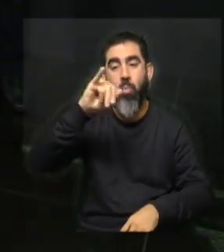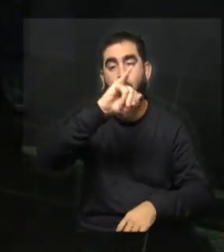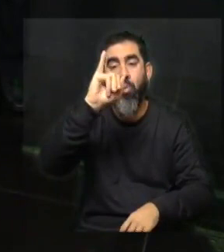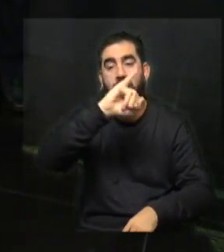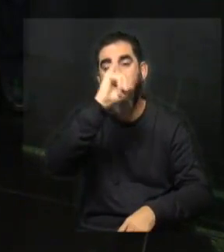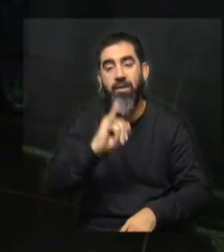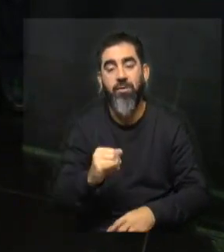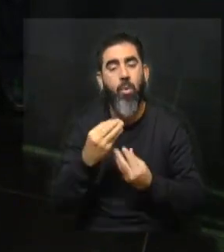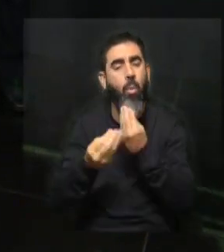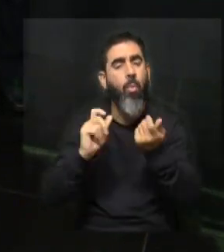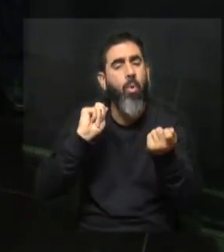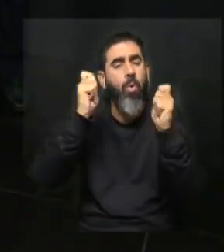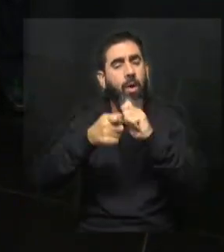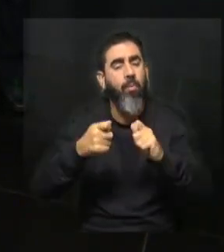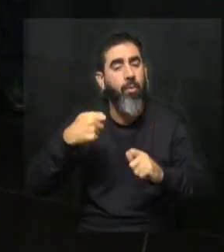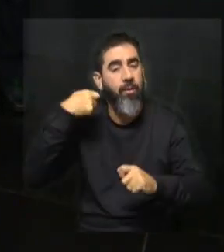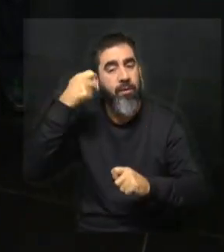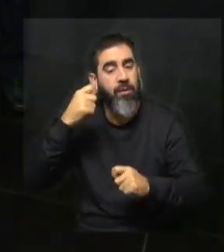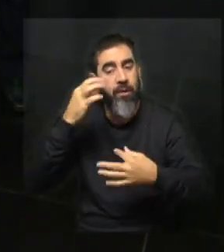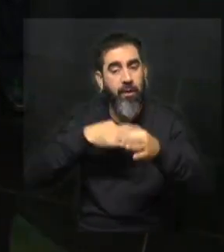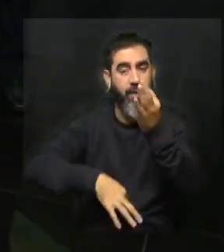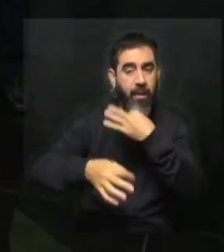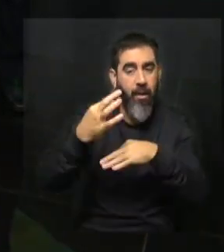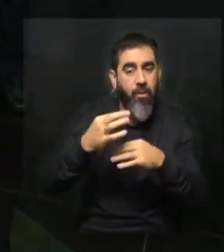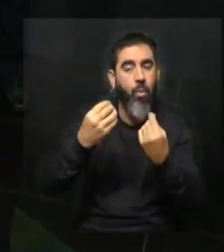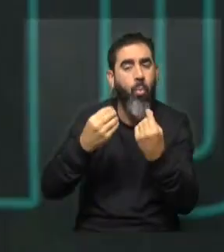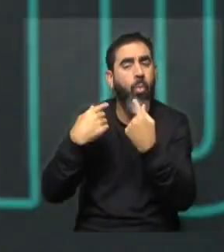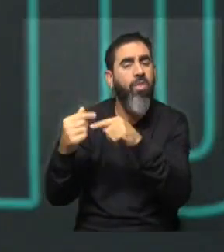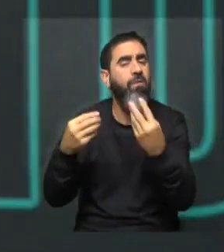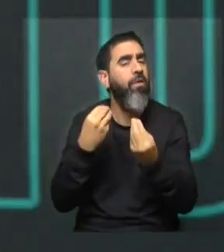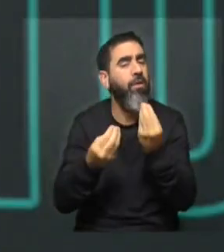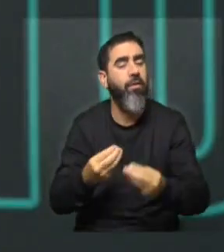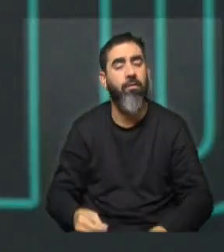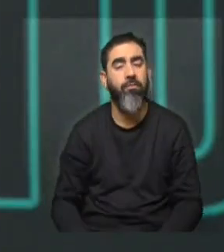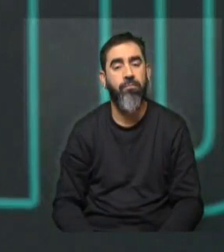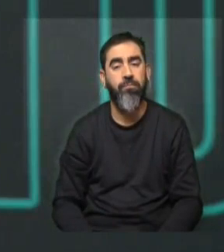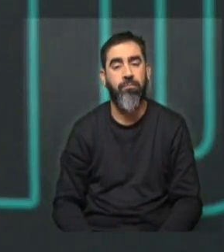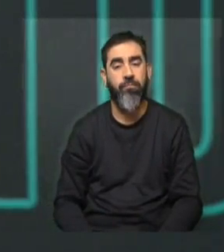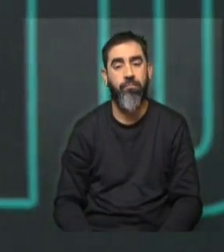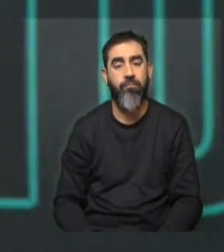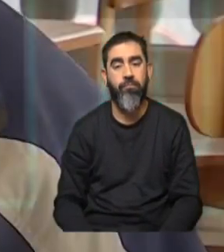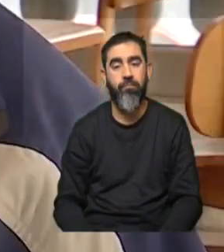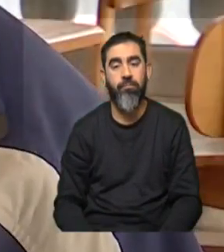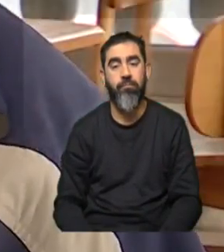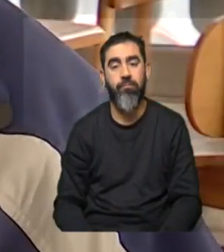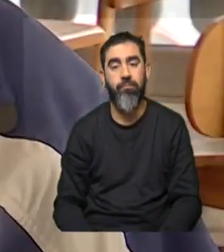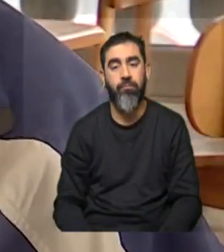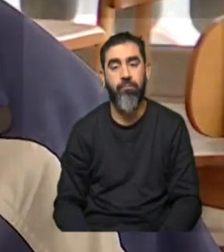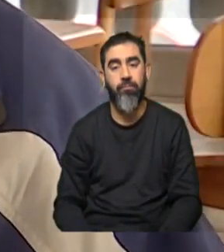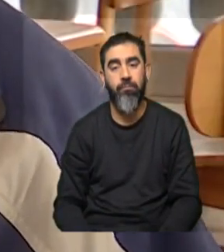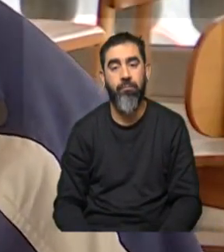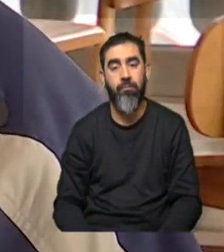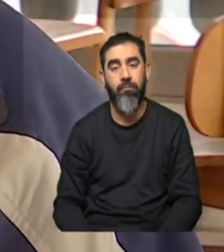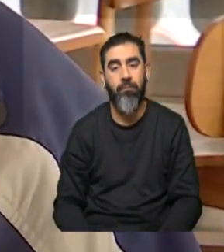este cambio de dirigir cine a Teatro Qué es lo diferente y esto los contesto que no